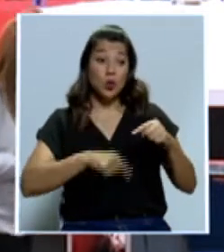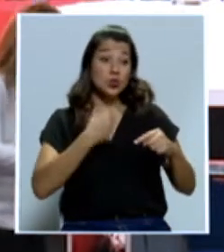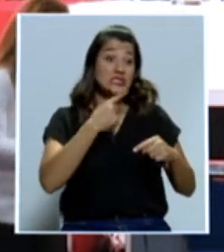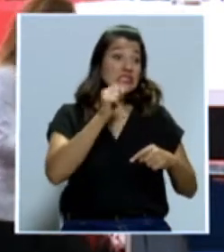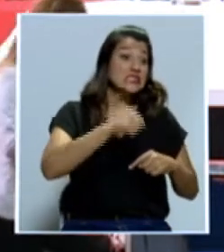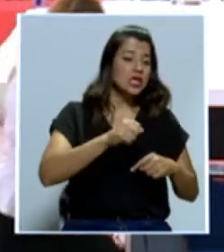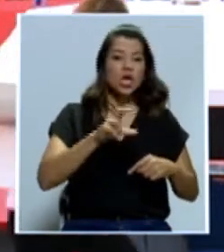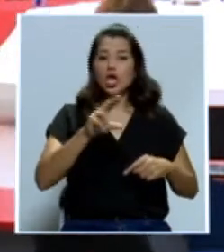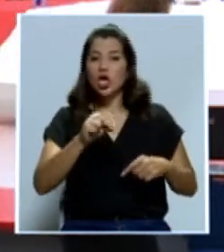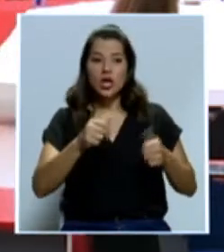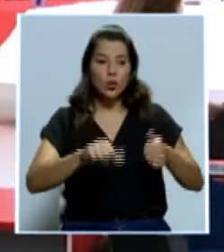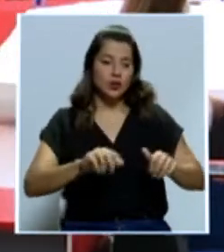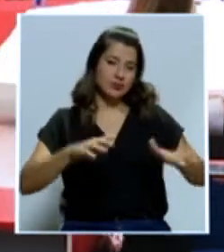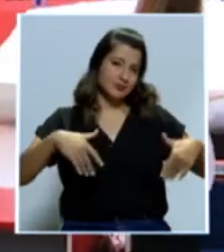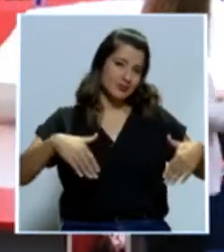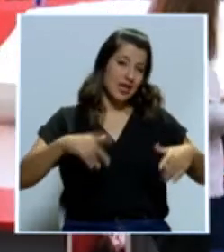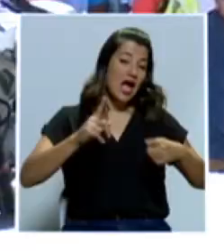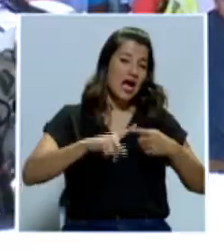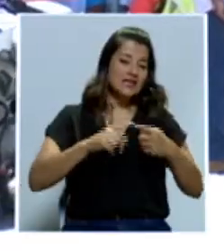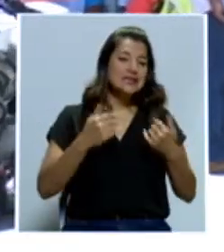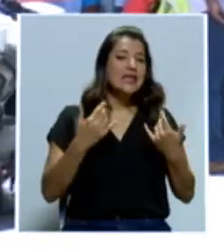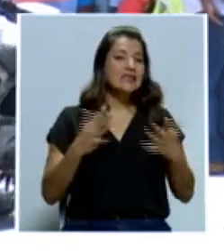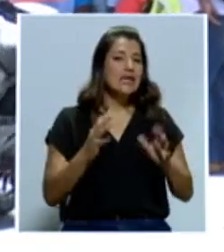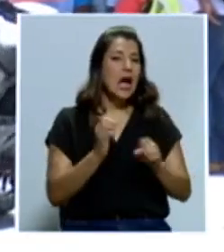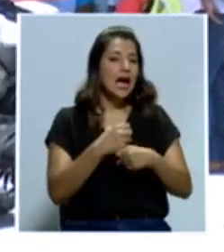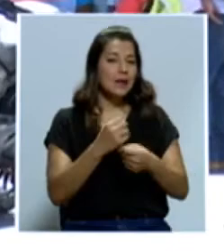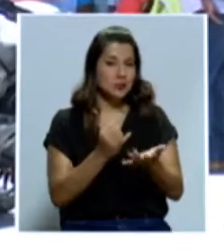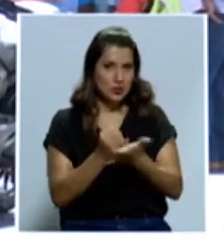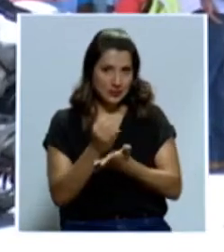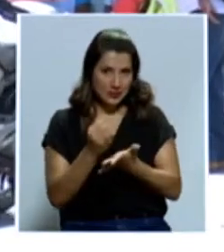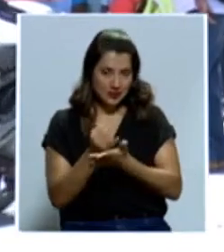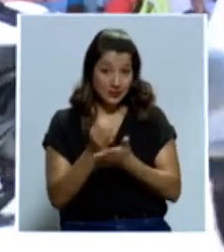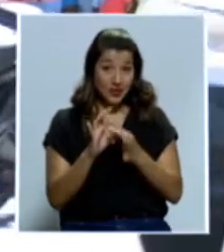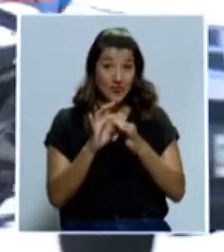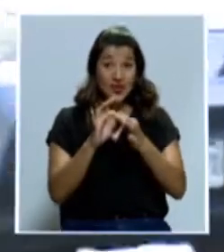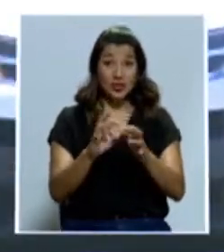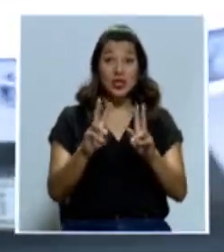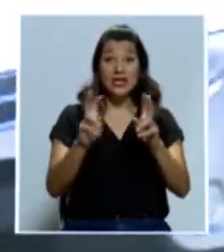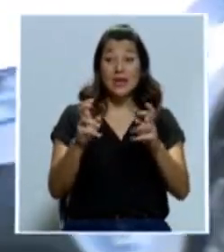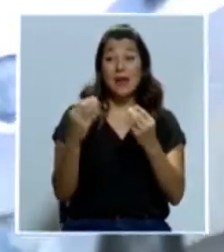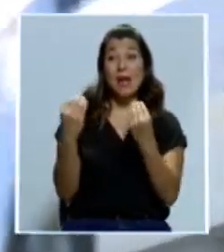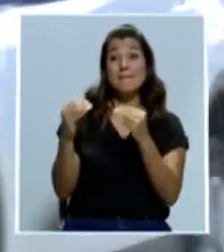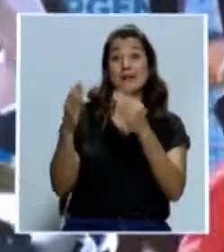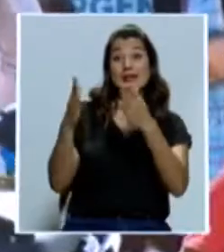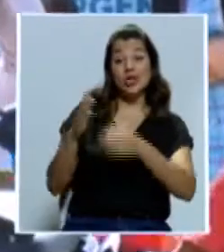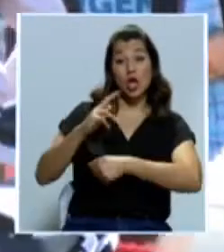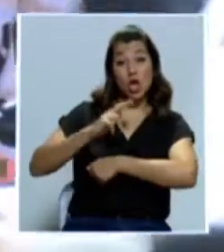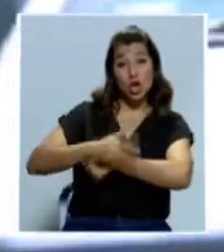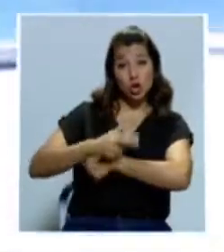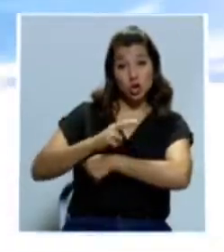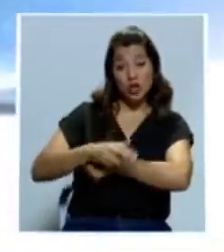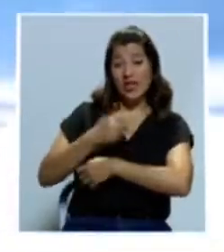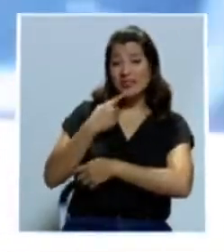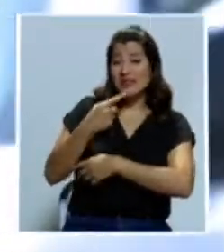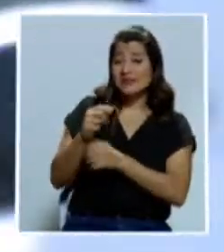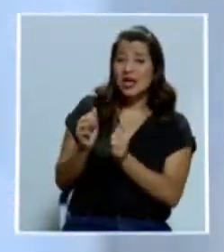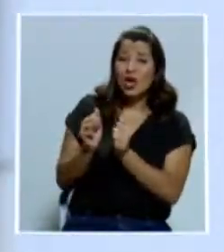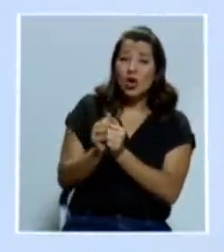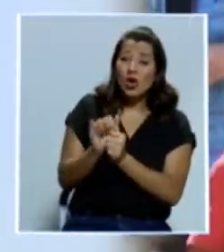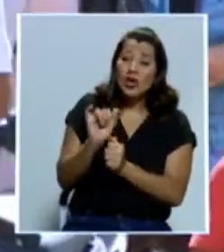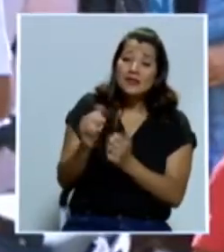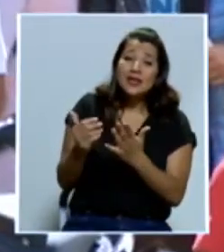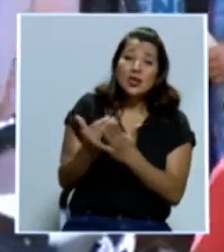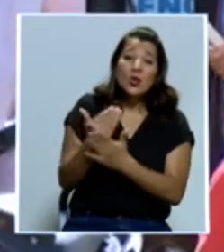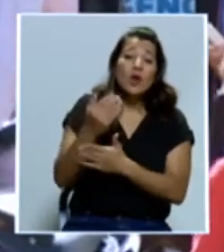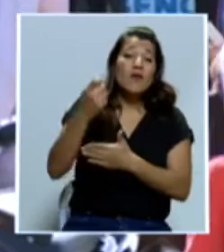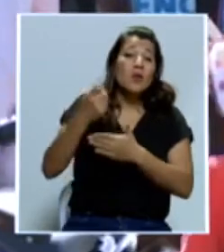que tengamos un estudio definitivo. Precisamente sobre este tema, los vendedores de lotería especulan que con este impuesto las